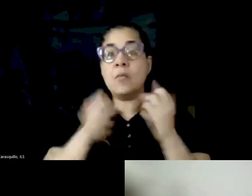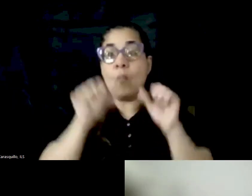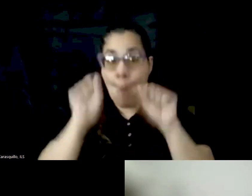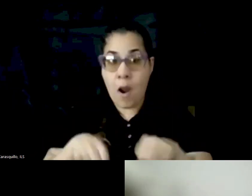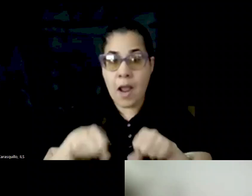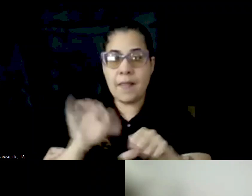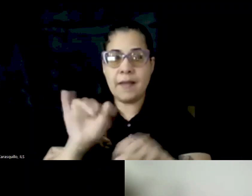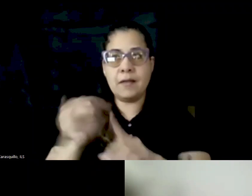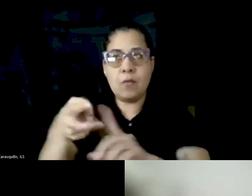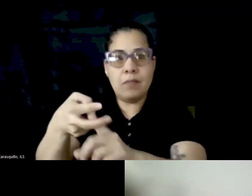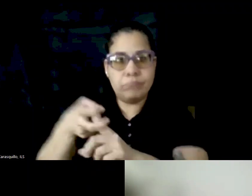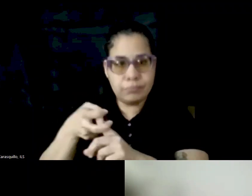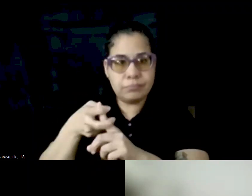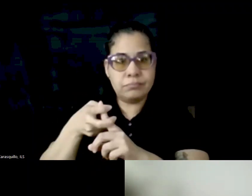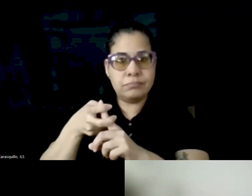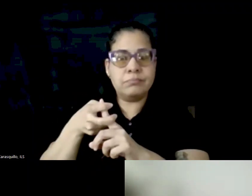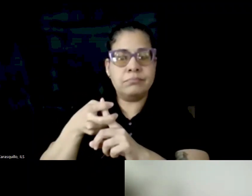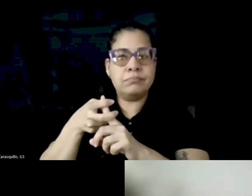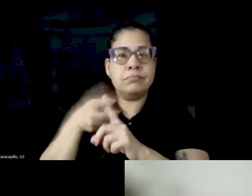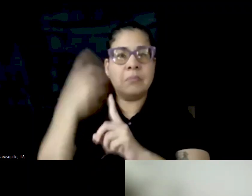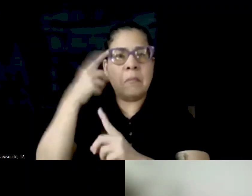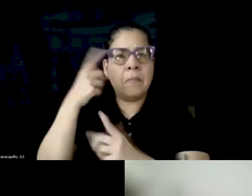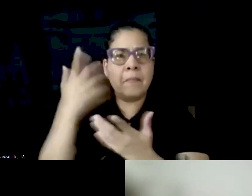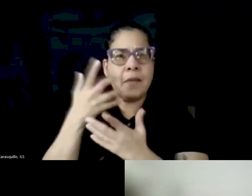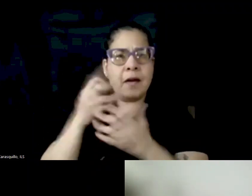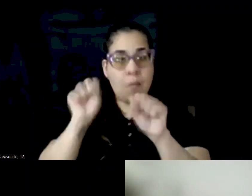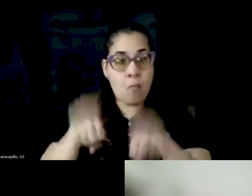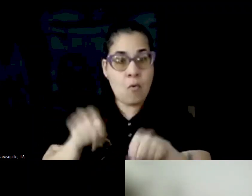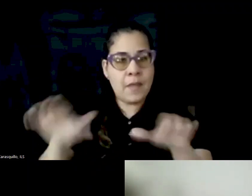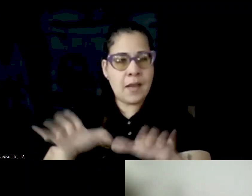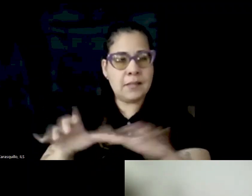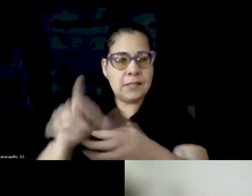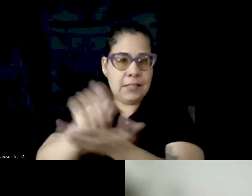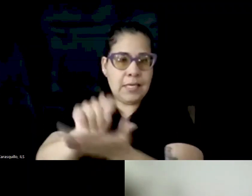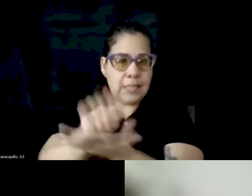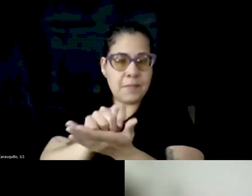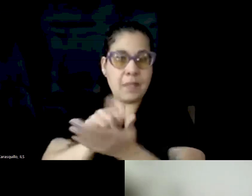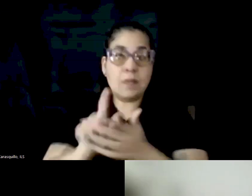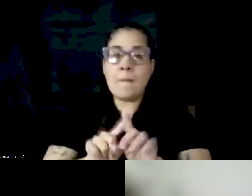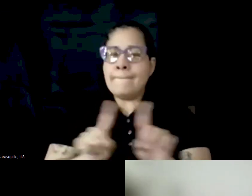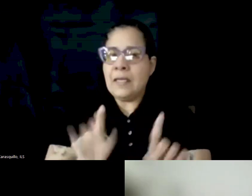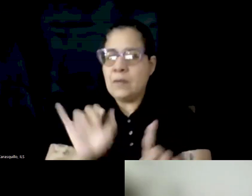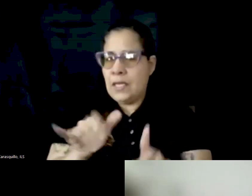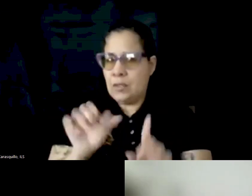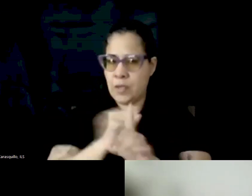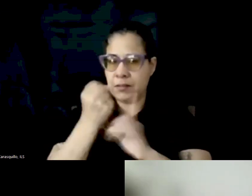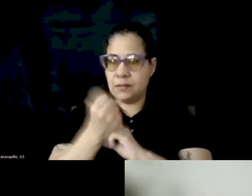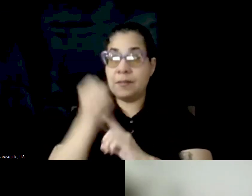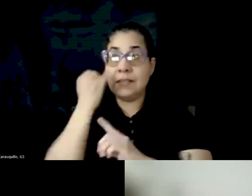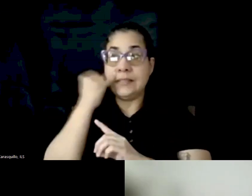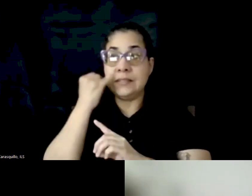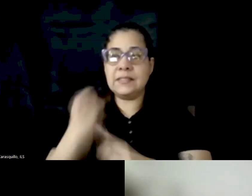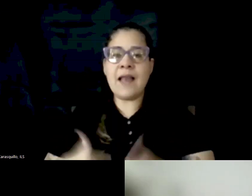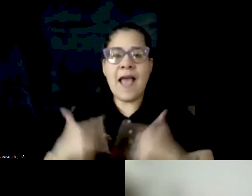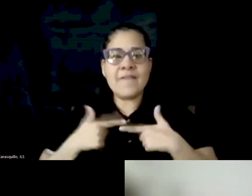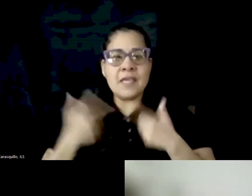de ese menor para poder llevar a cabo un tratamiento. Pero esto es en casos bastante, ¿verdad?, donde la vida está en